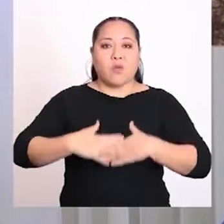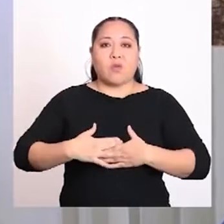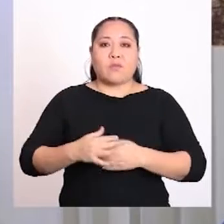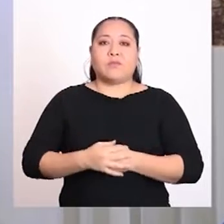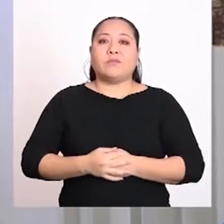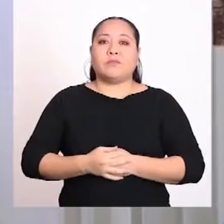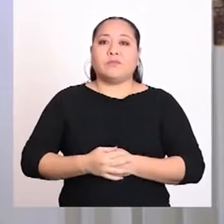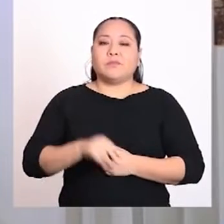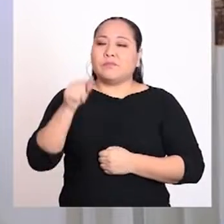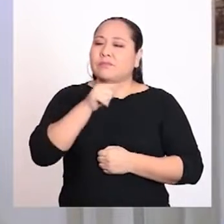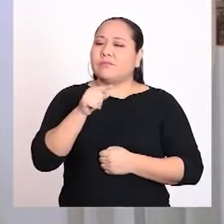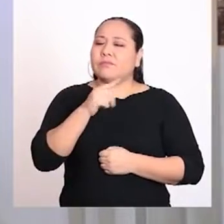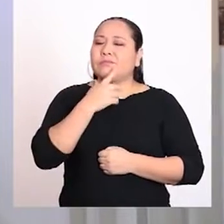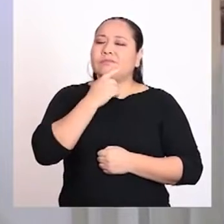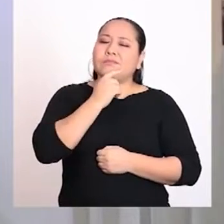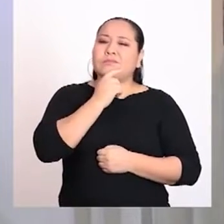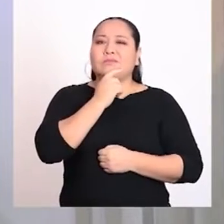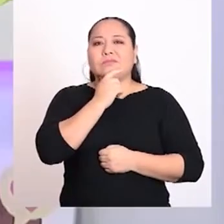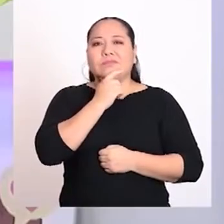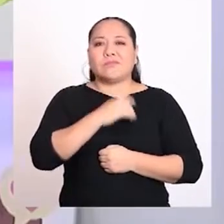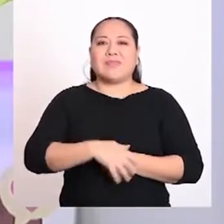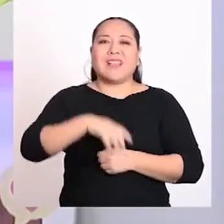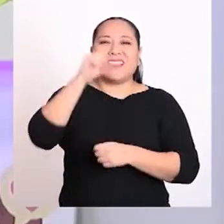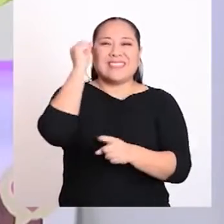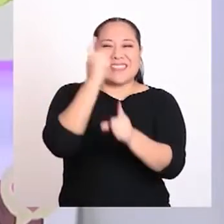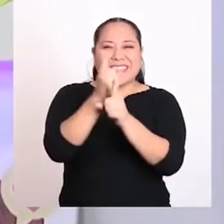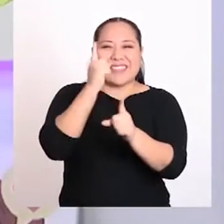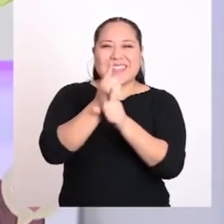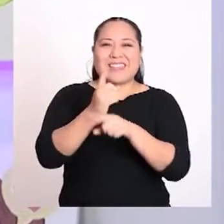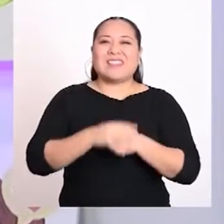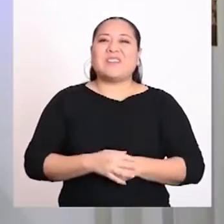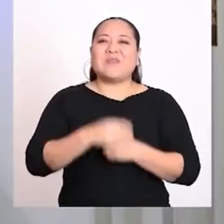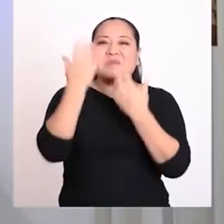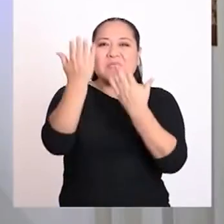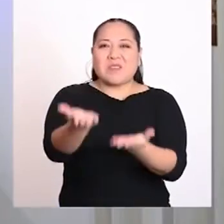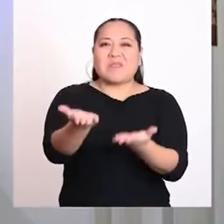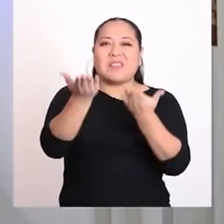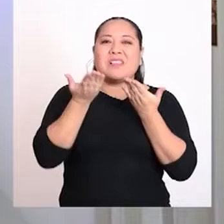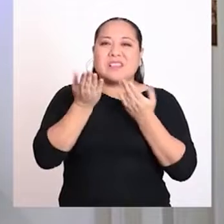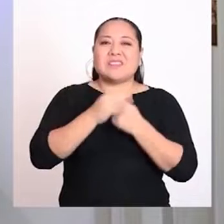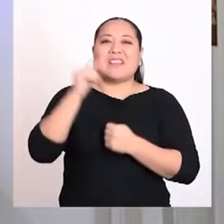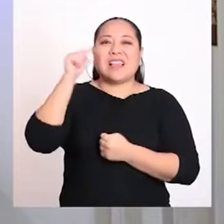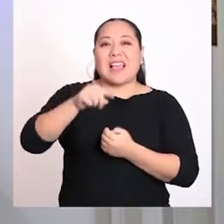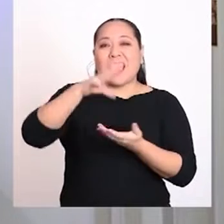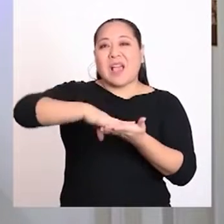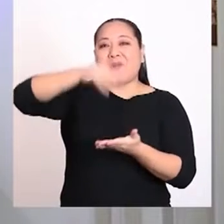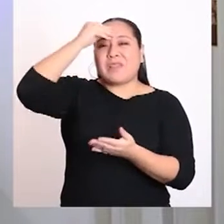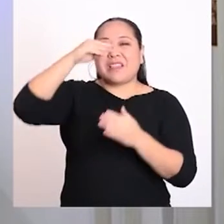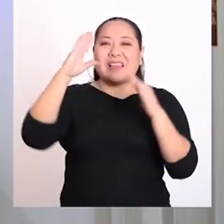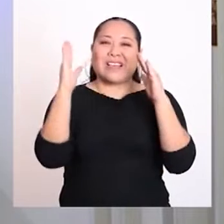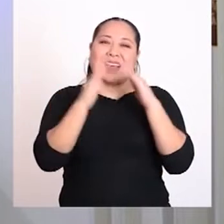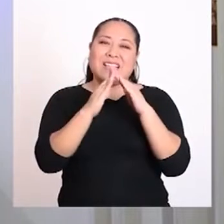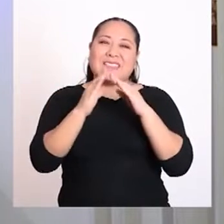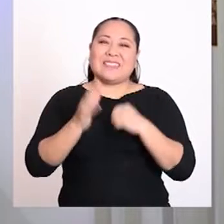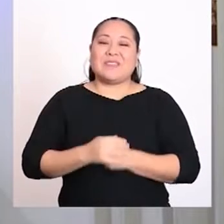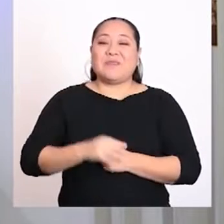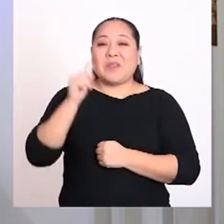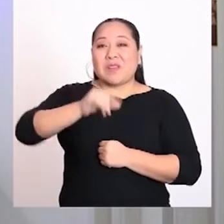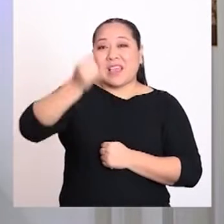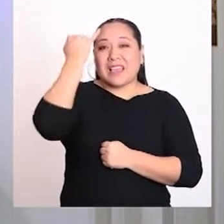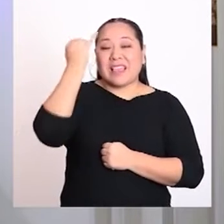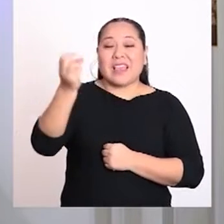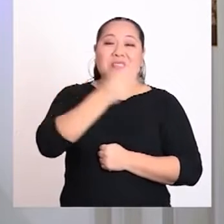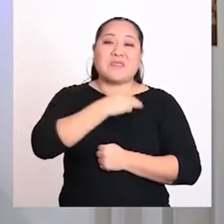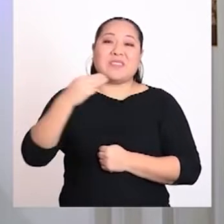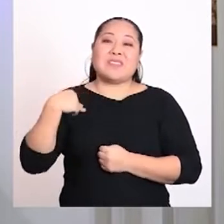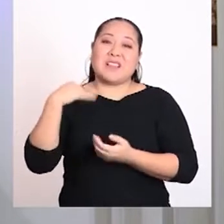cuerpo. Intrigante. Así es. Bienvenidas y bienvenidos a Aprendo en Casa,